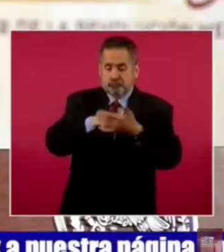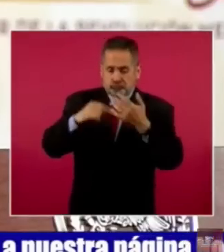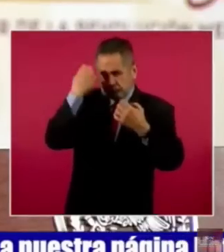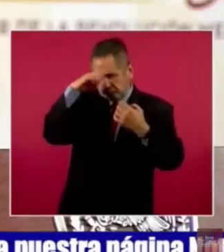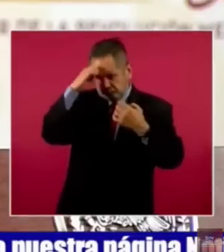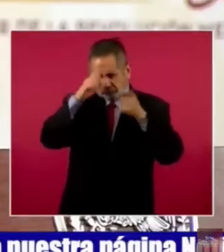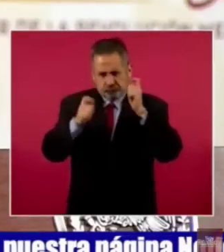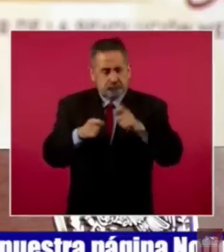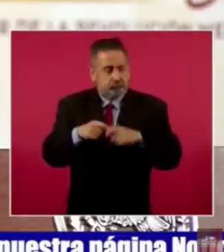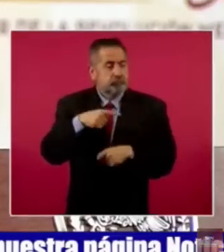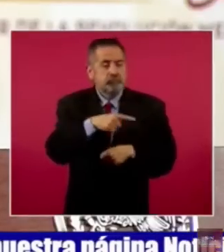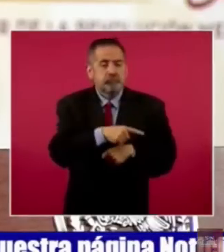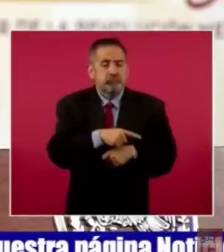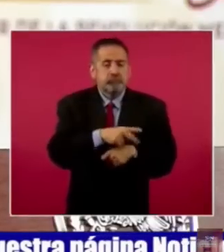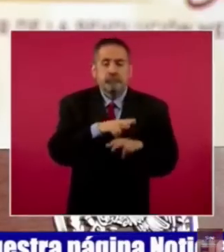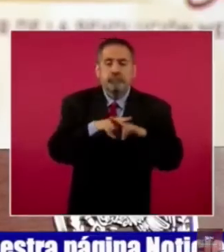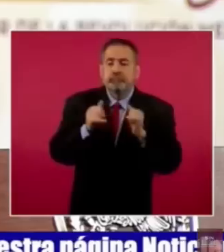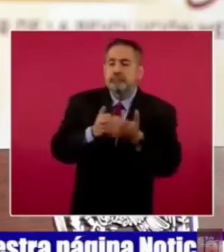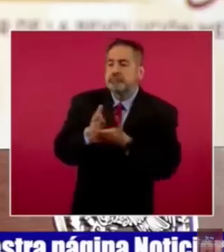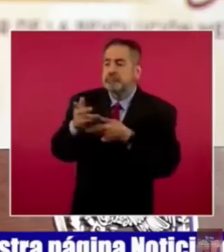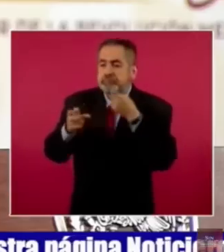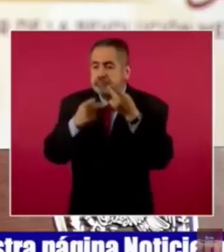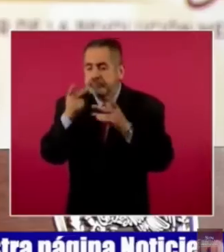pero no se metió nunca en Honduras.